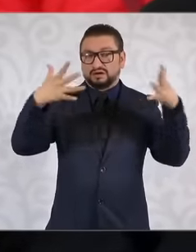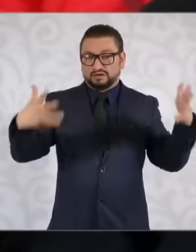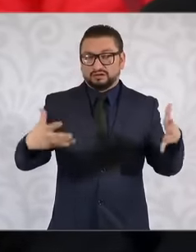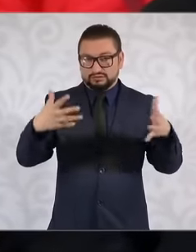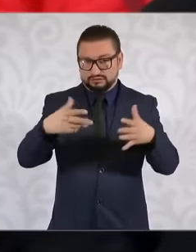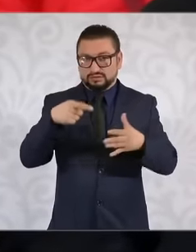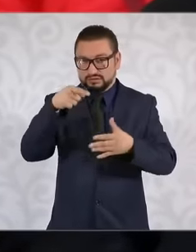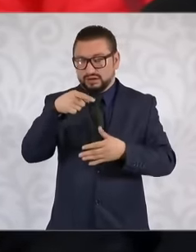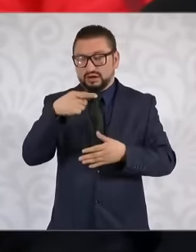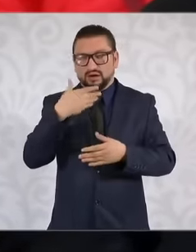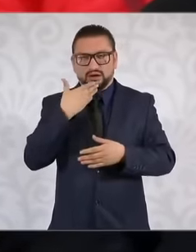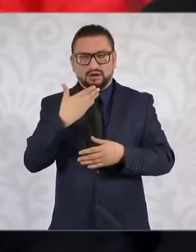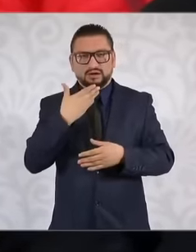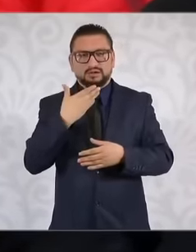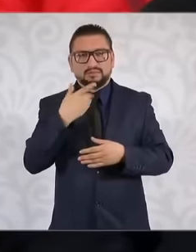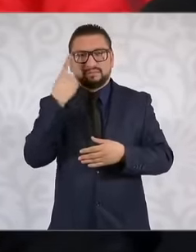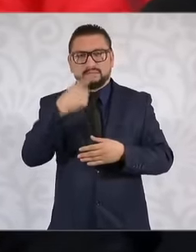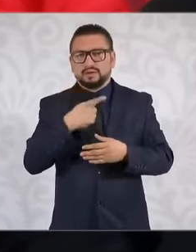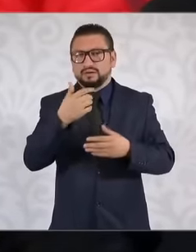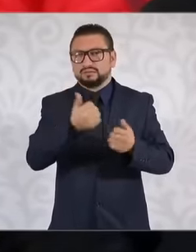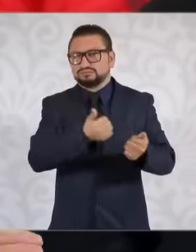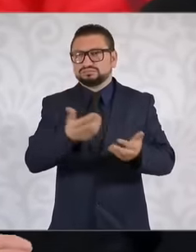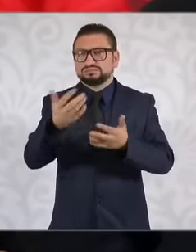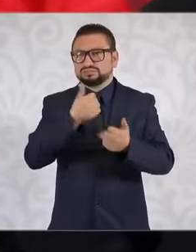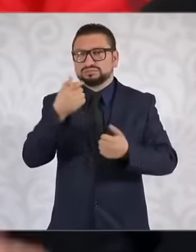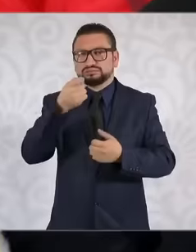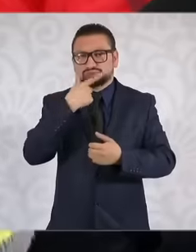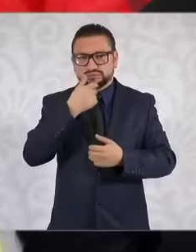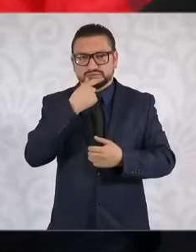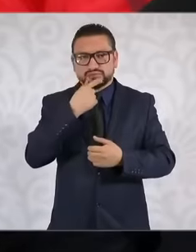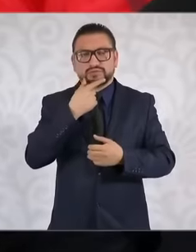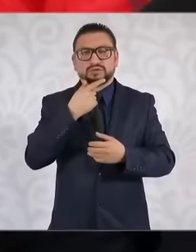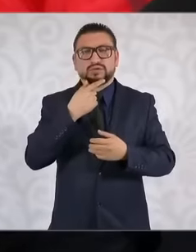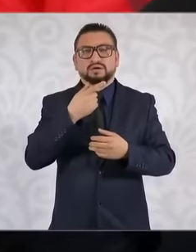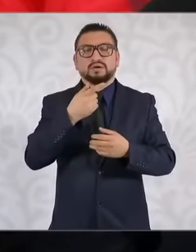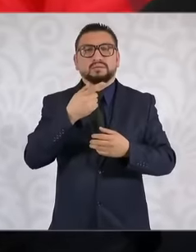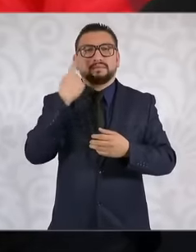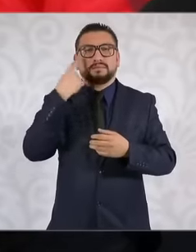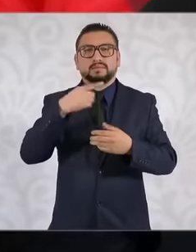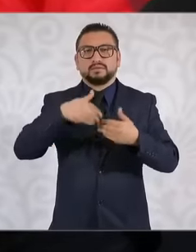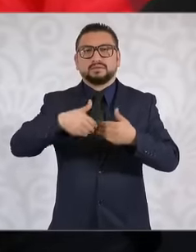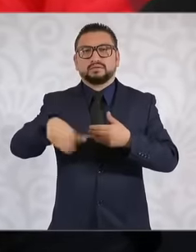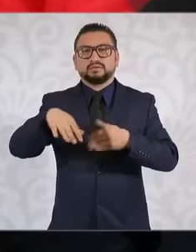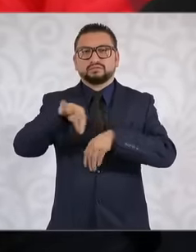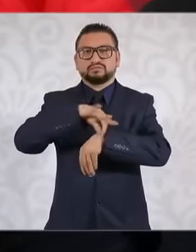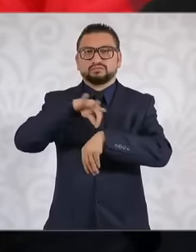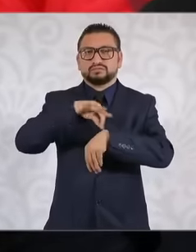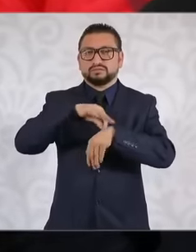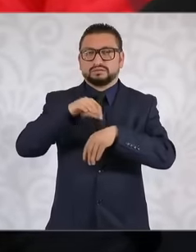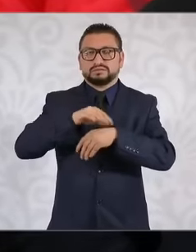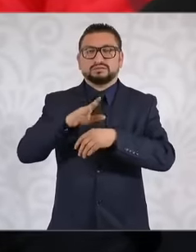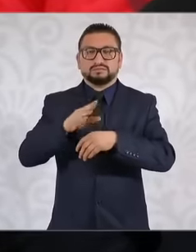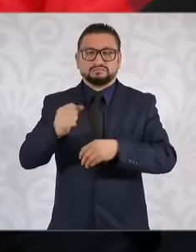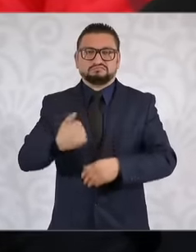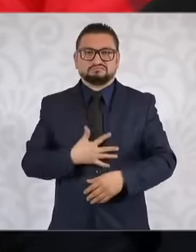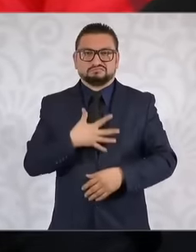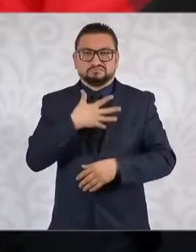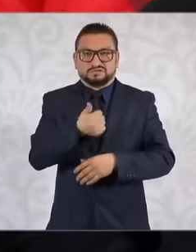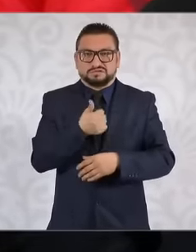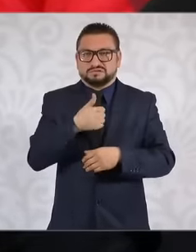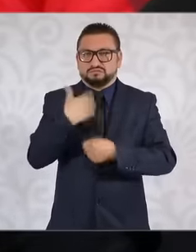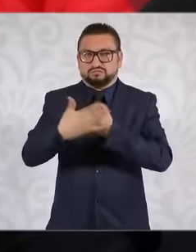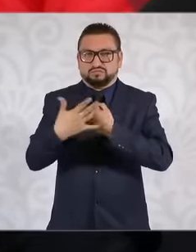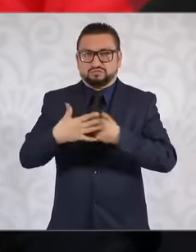de referencia para el abasto de medicamentos que se manejarán en las farmacias del bienestar que se tiene previsto